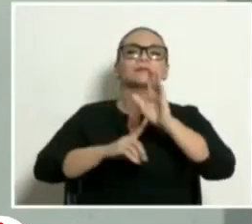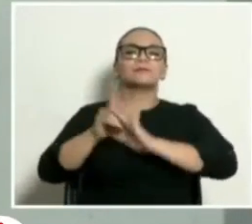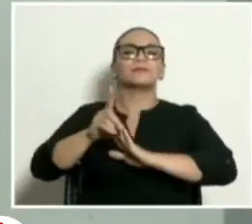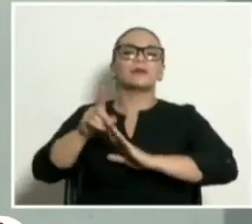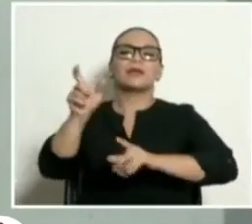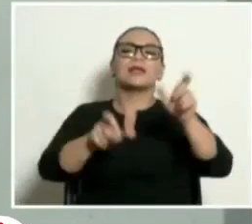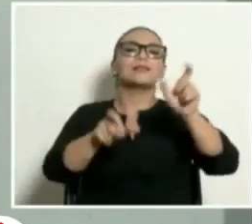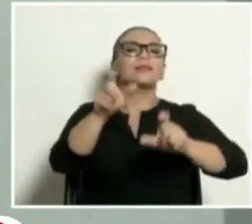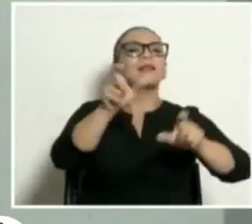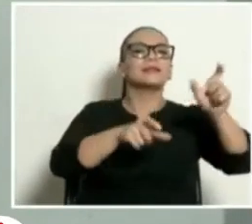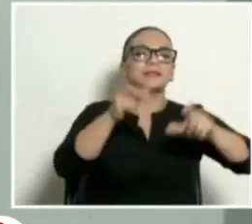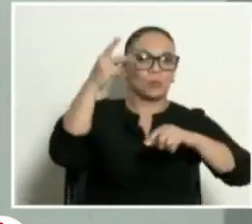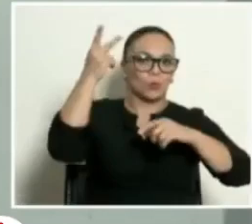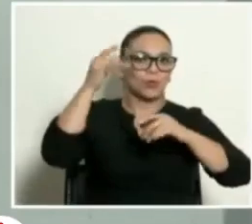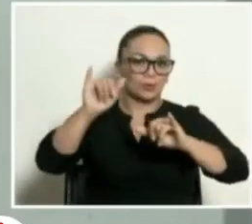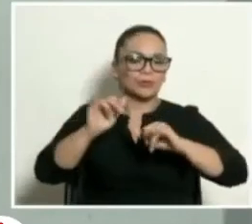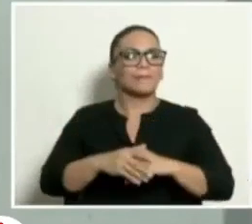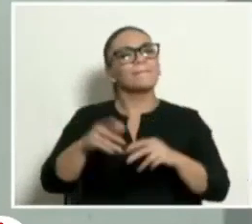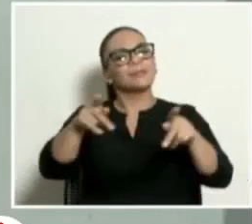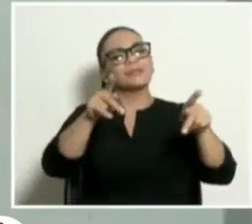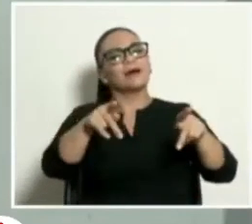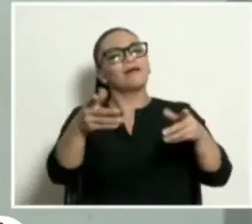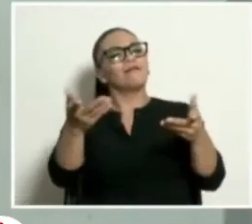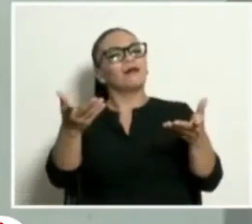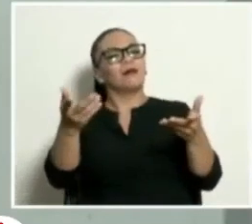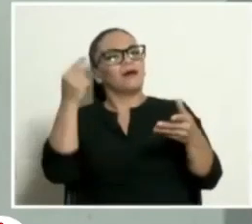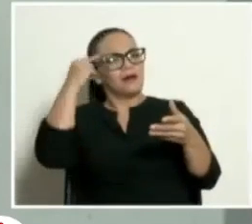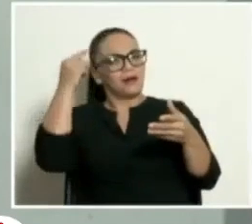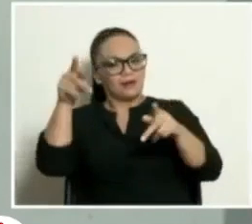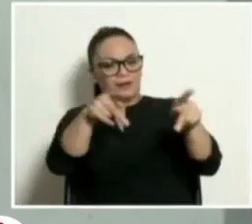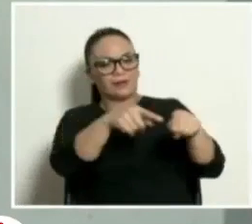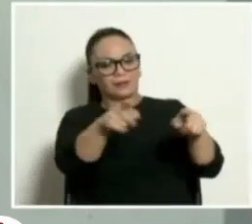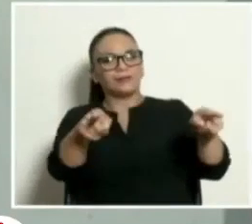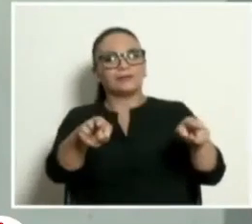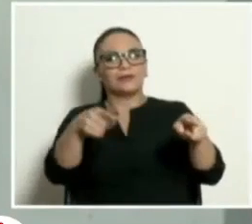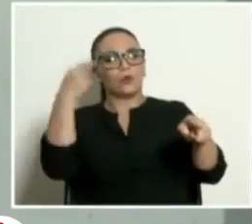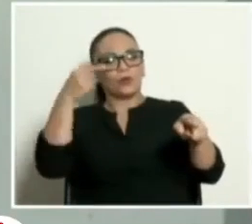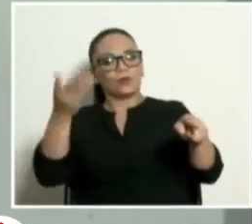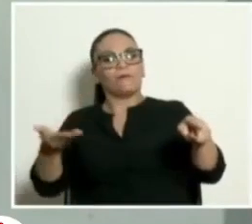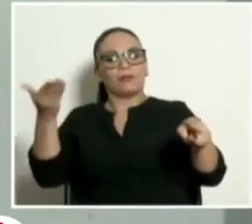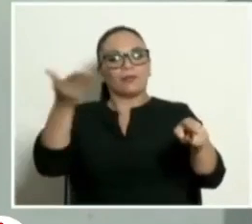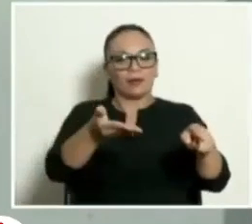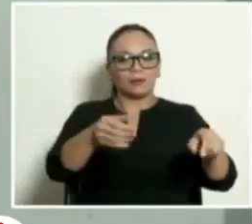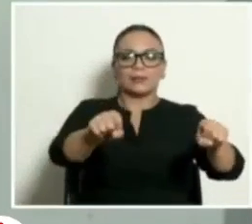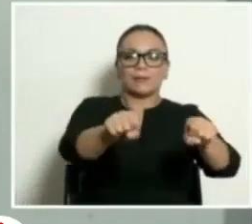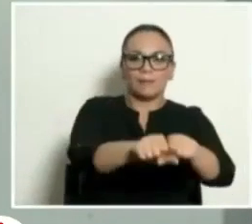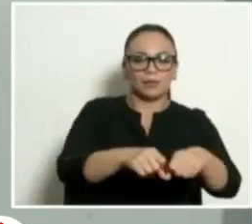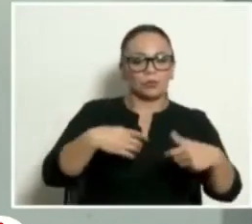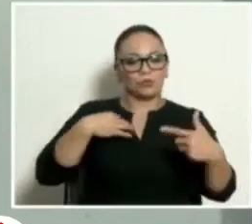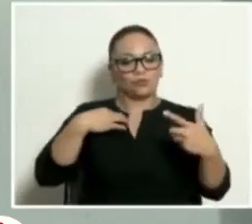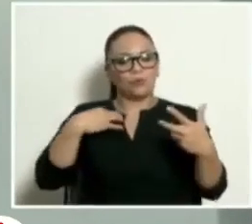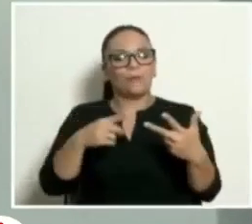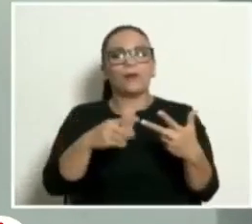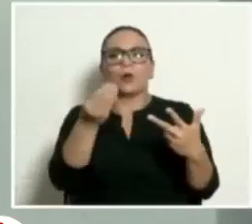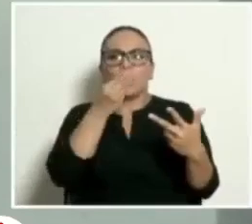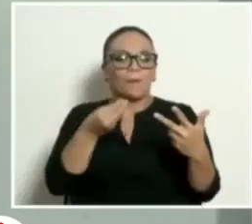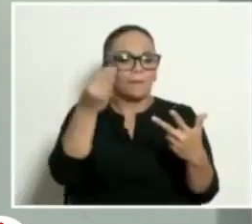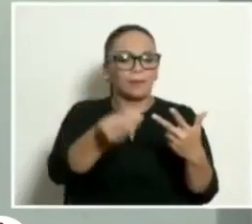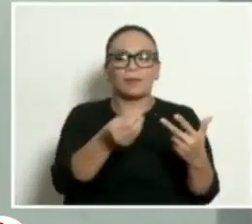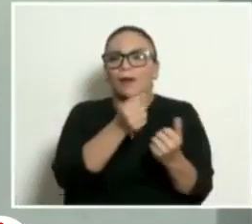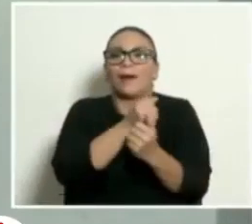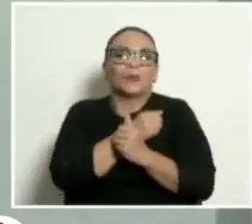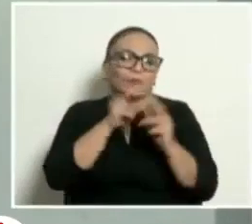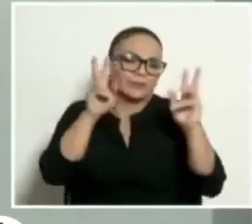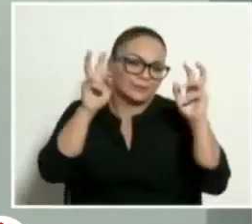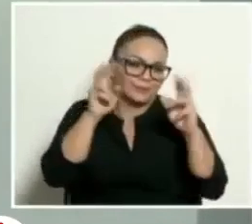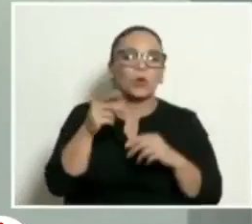político, hacía pensar en el ciudadano que el gobierno debía proveerlo de ropa, zapatos, comida y amor, el famoso papá